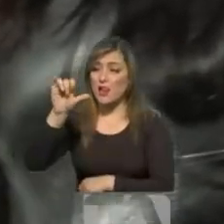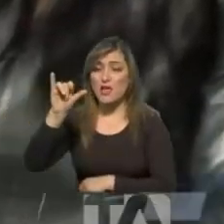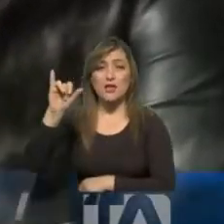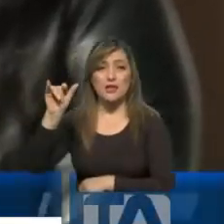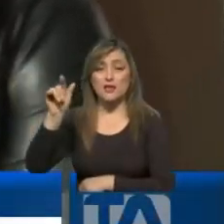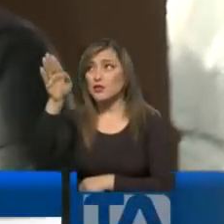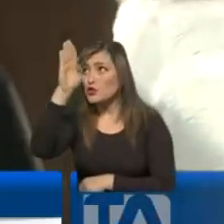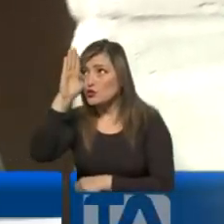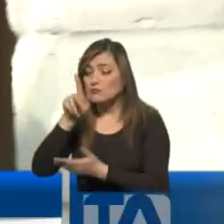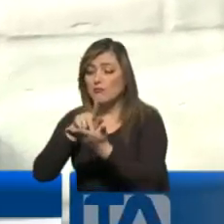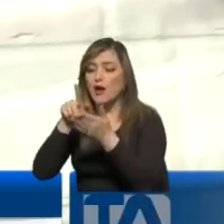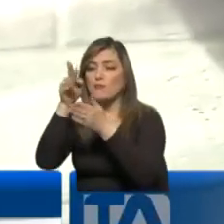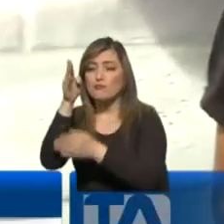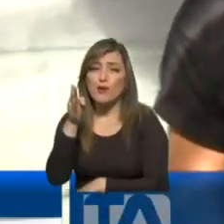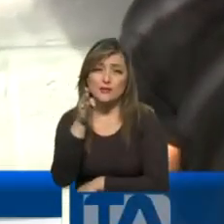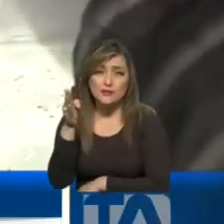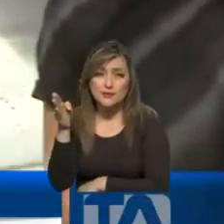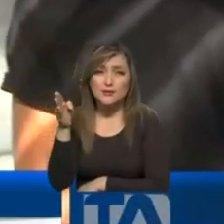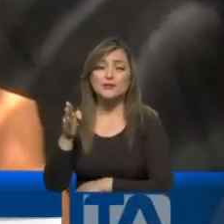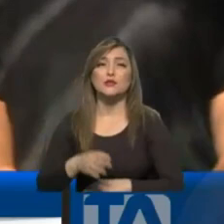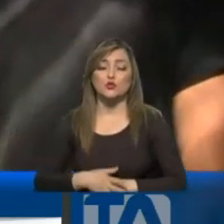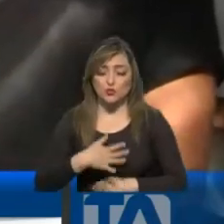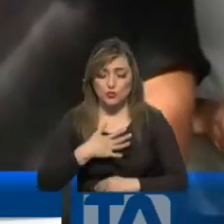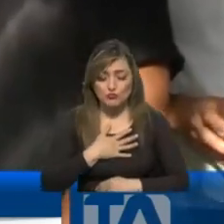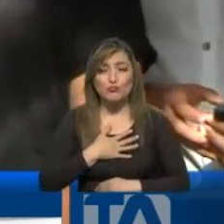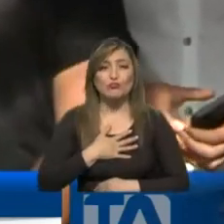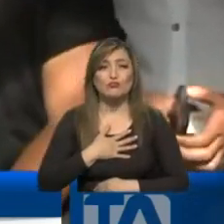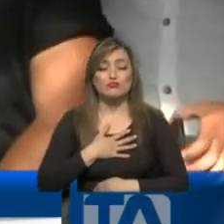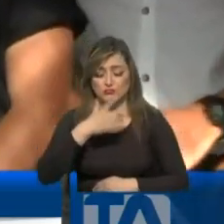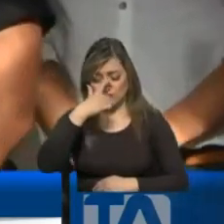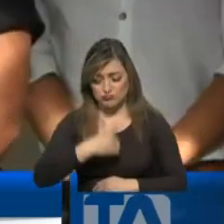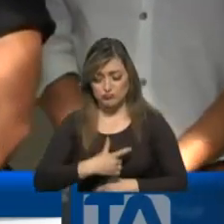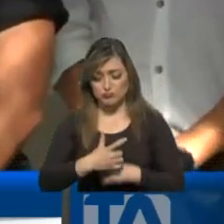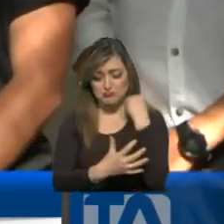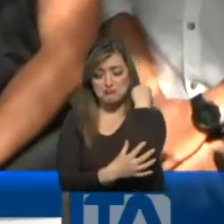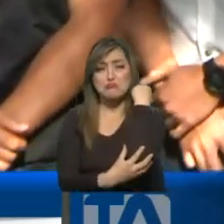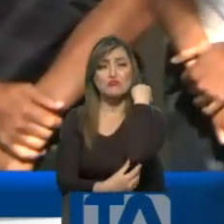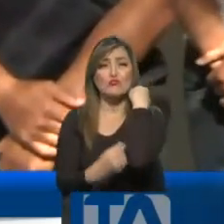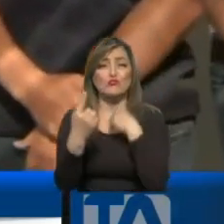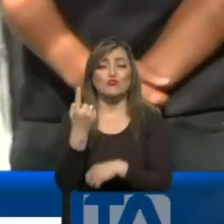le pague, que Diosito le bendiga, porque yo soy una persona pobre, sola. No